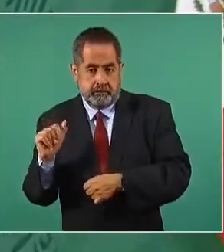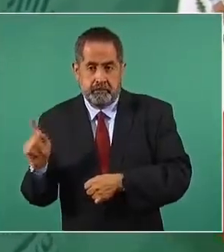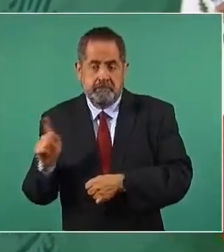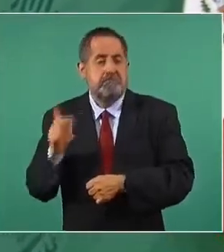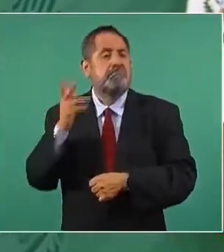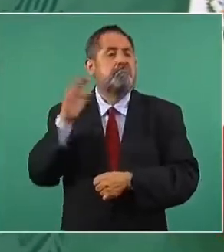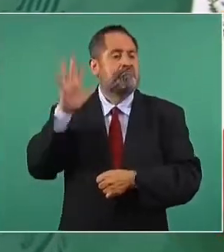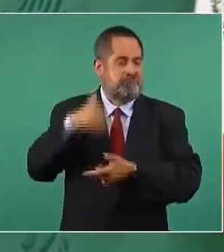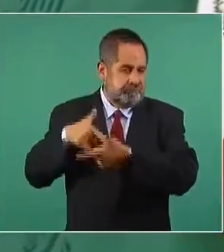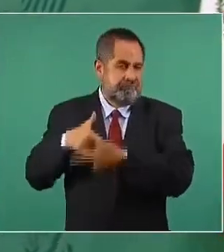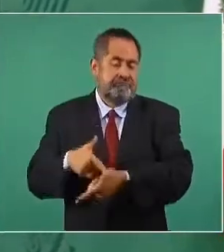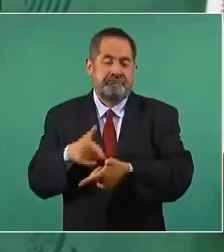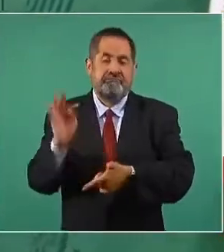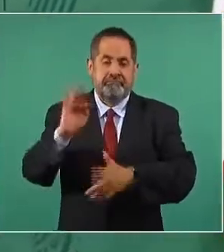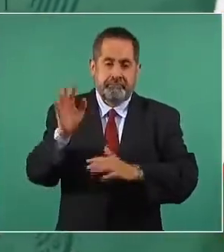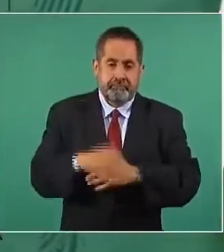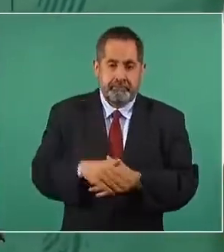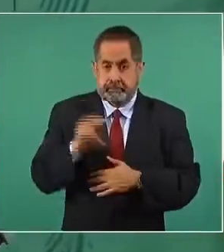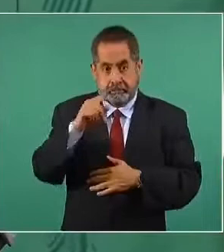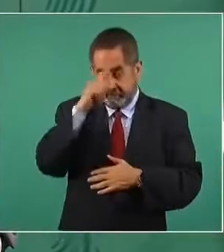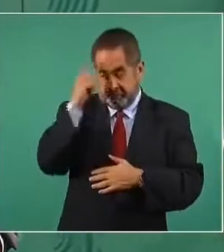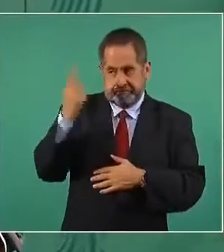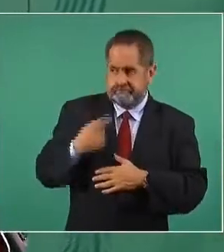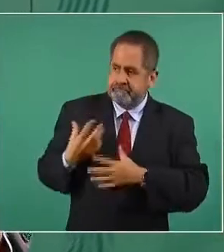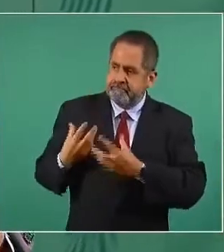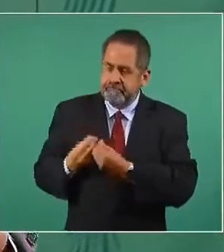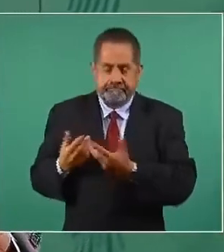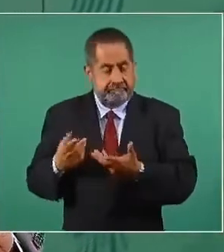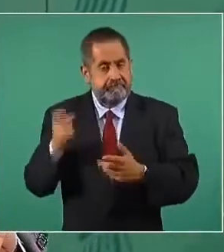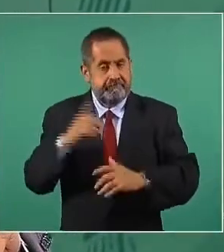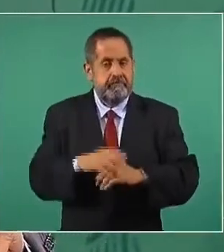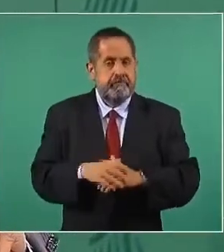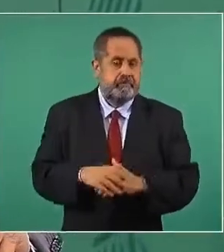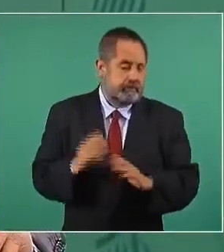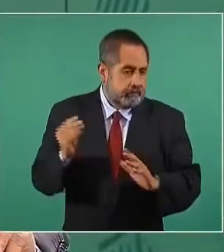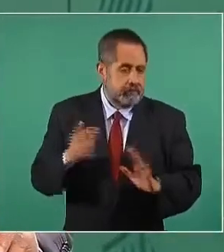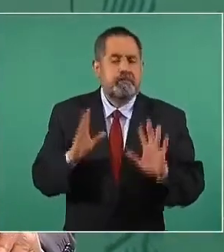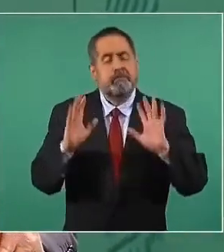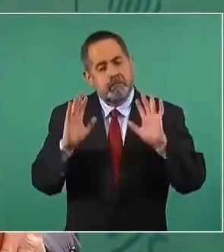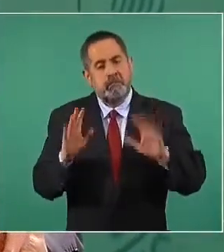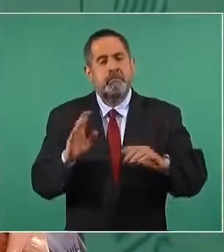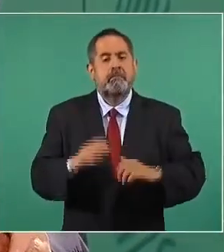a lo mejor, y no era fácil, de todas maneras,